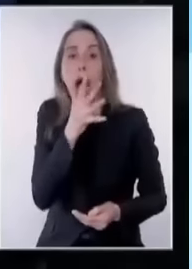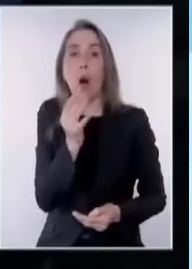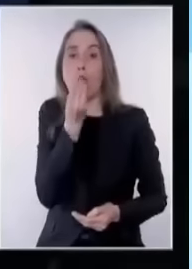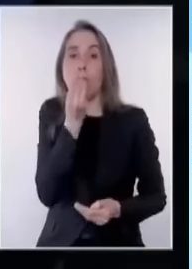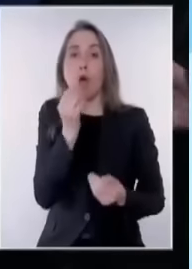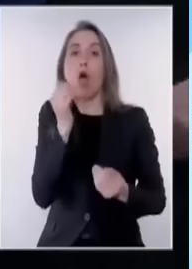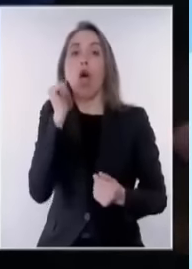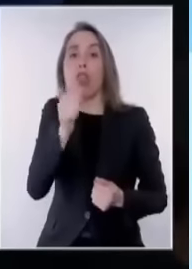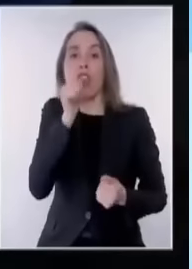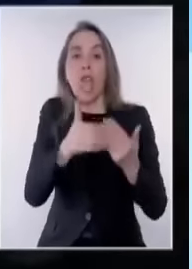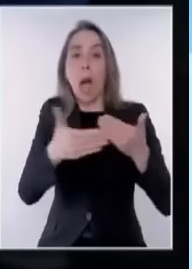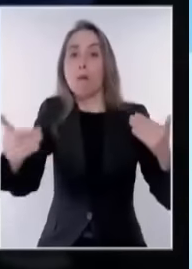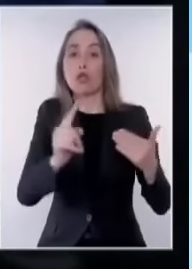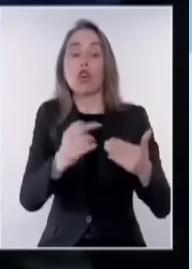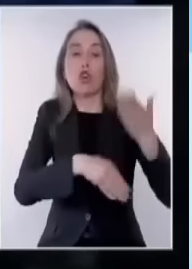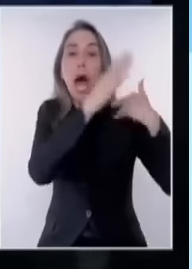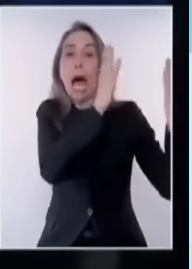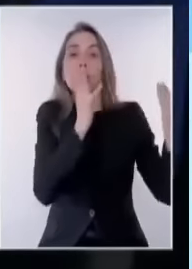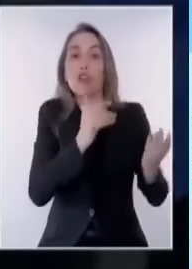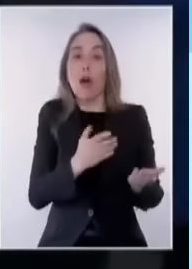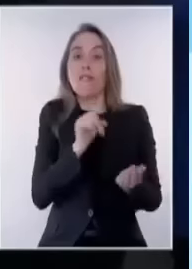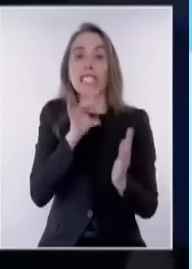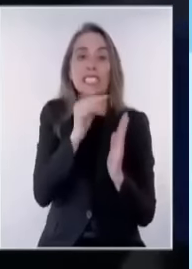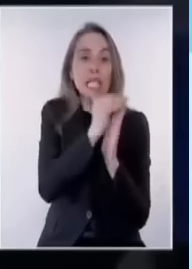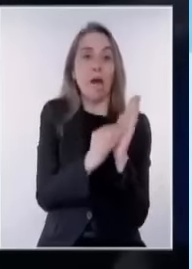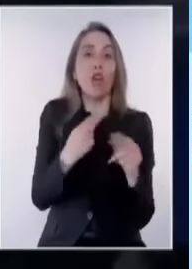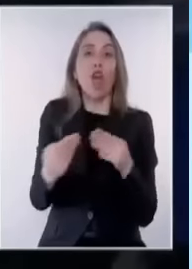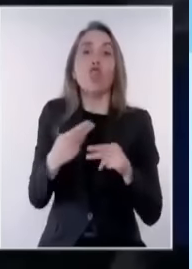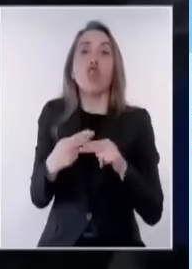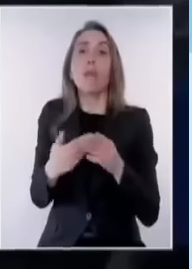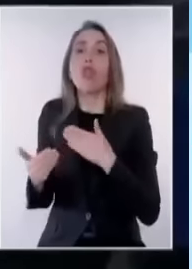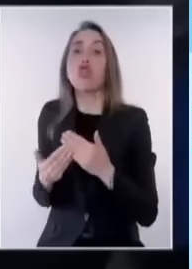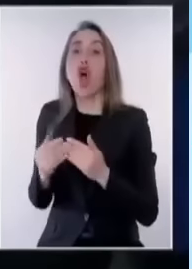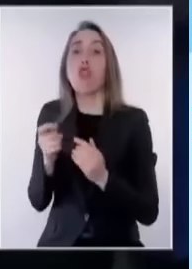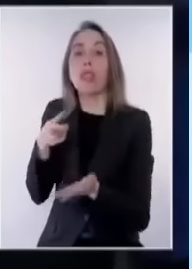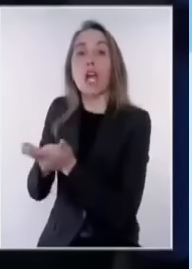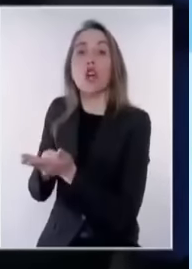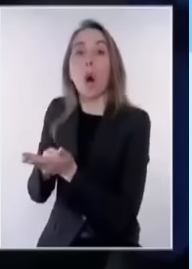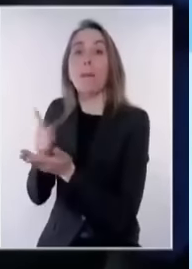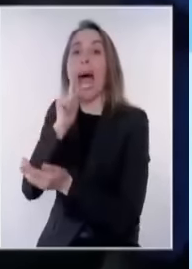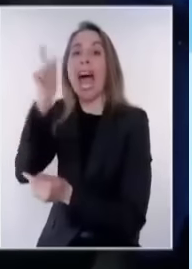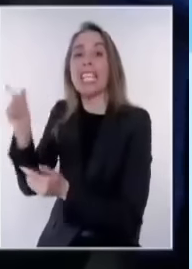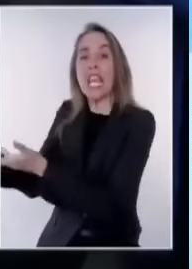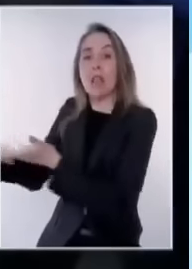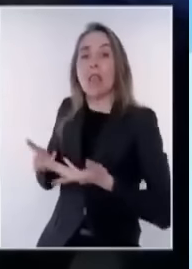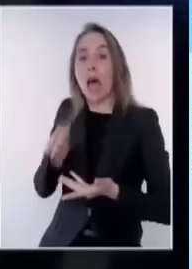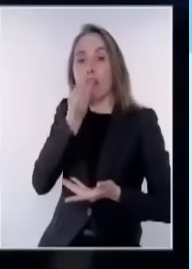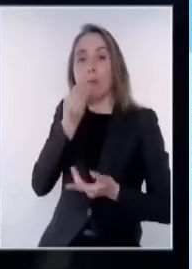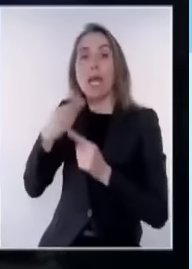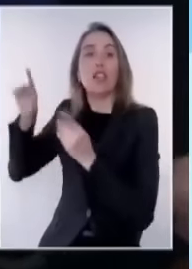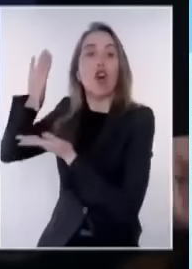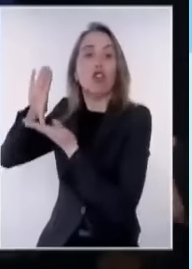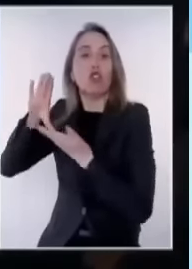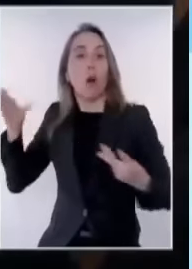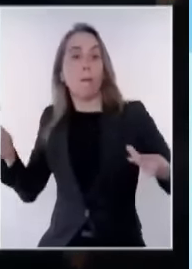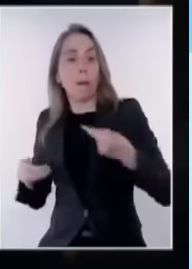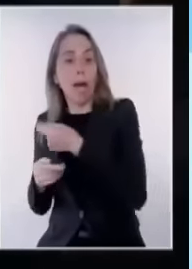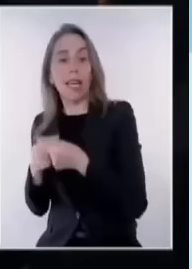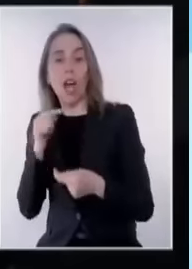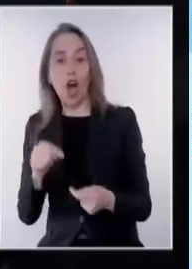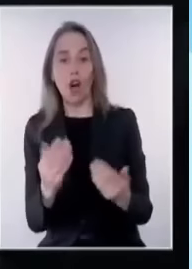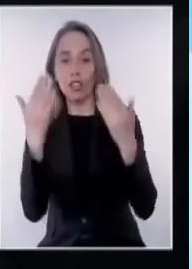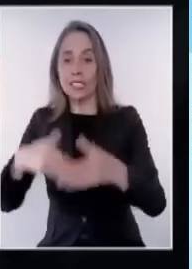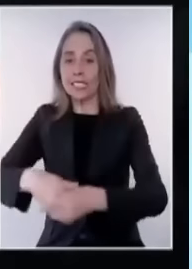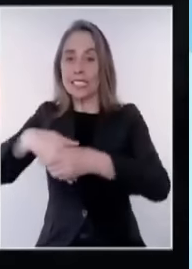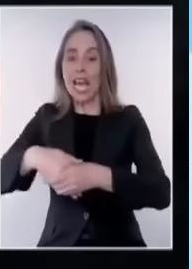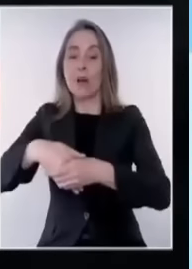entonces, menos en esa época. Por lo tanto, había que saber dónde y a quién adquirir estos elementos. Oye, cuando